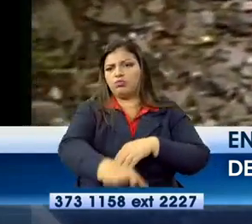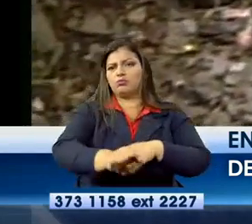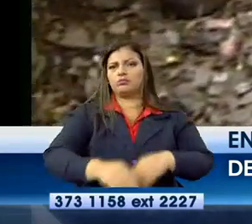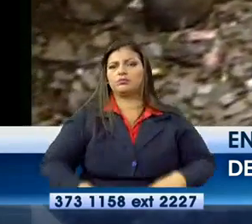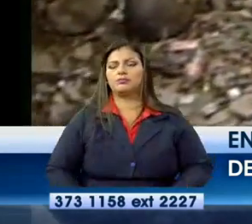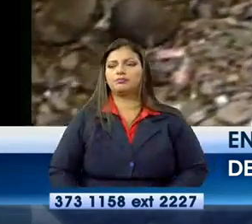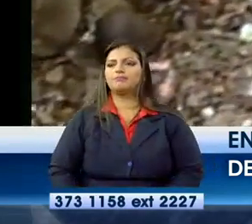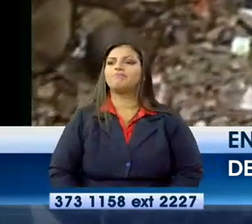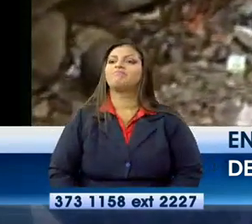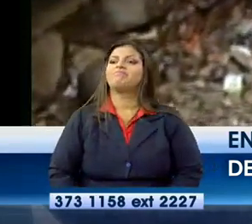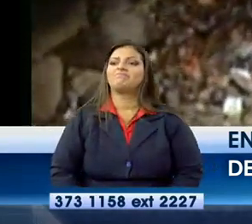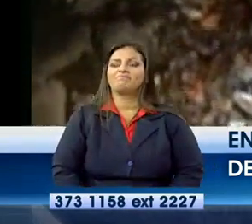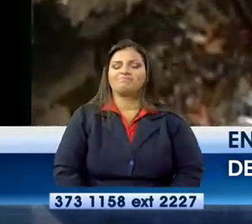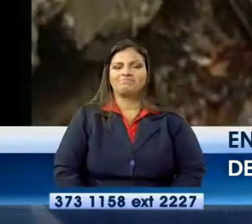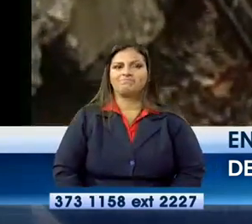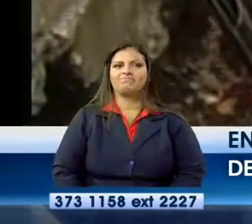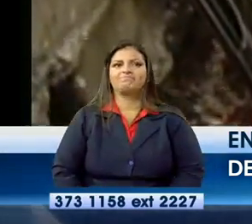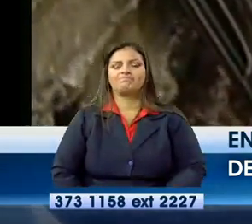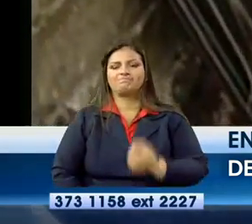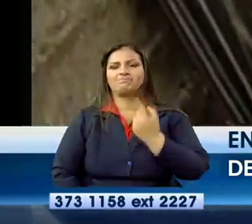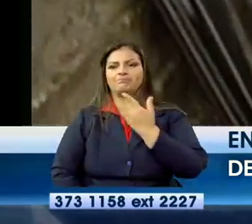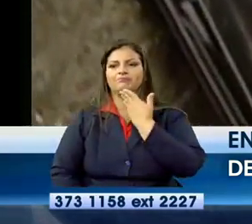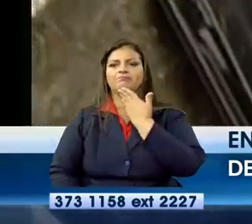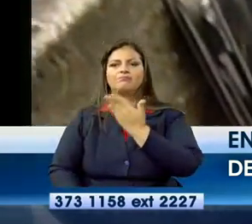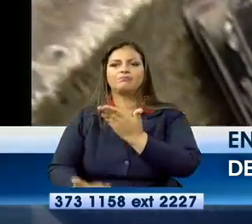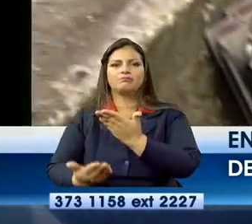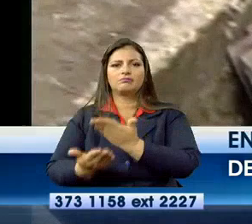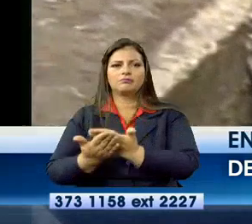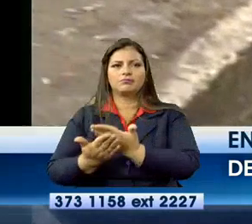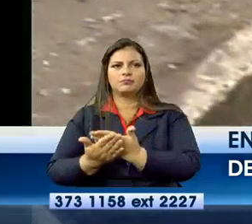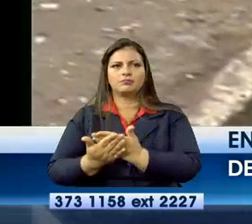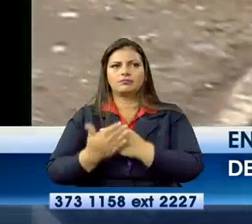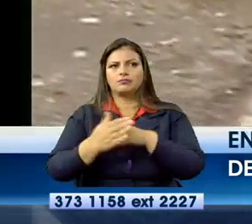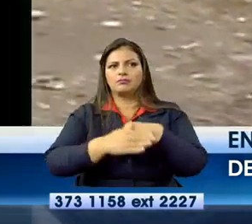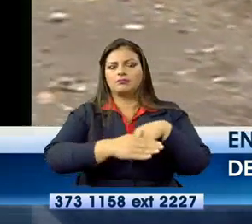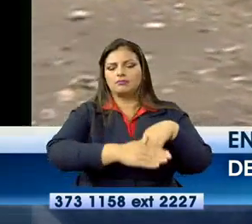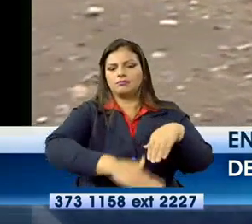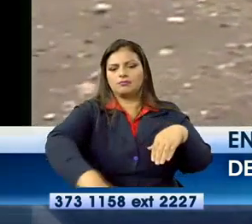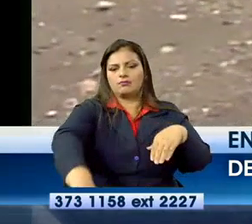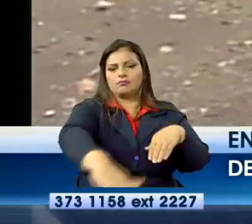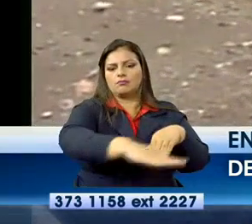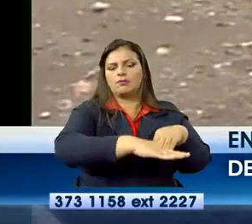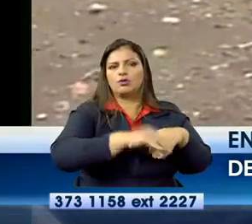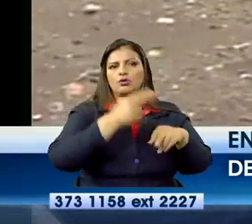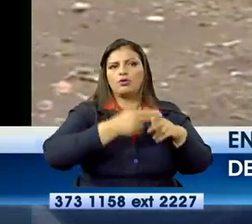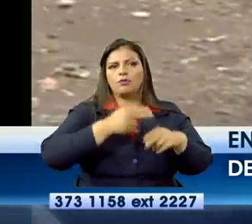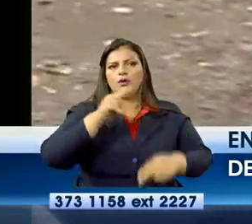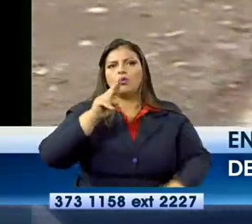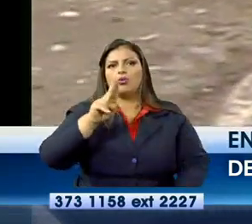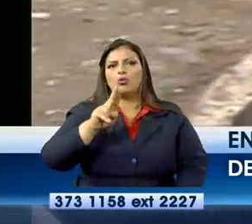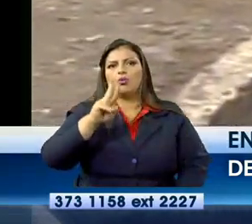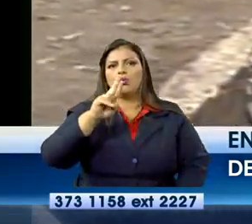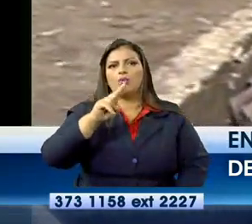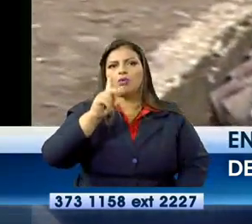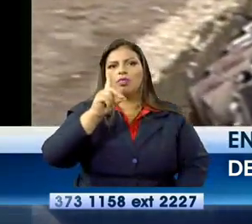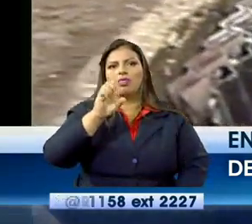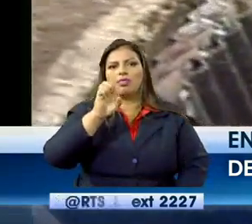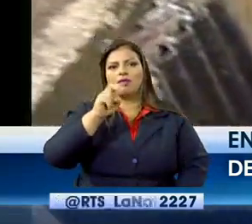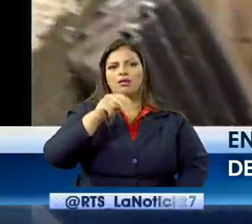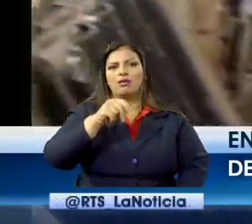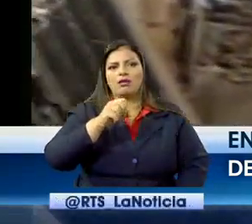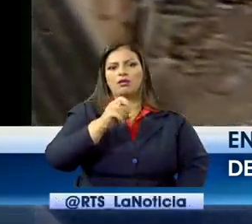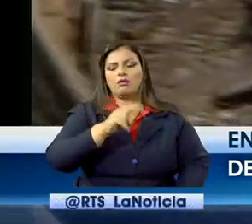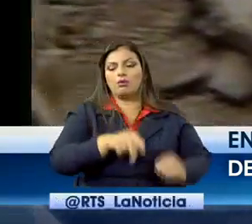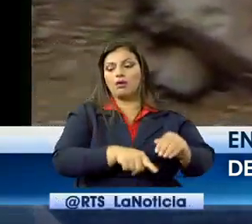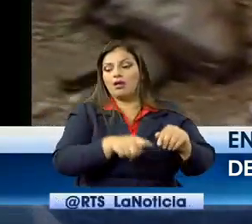abajo. Listo, muchas gracias, señora. Y es una de las moradoras aquí de... Esto es Urdenor, esta parte aquí es Urdenor, ¿verdad? Sí. Esto es Urdenor que colinda junto aquí a la avenida